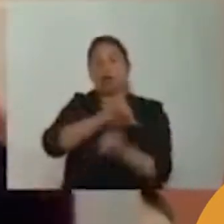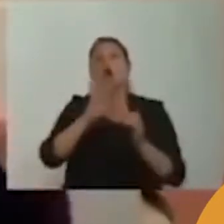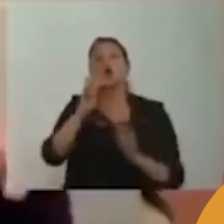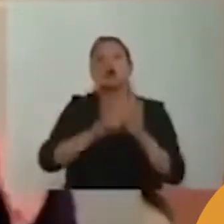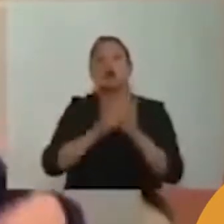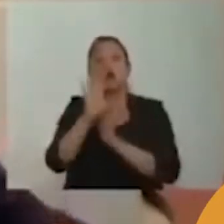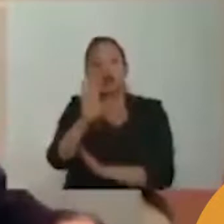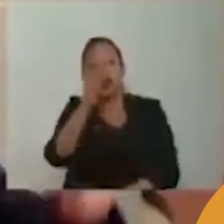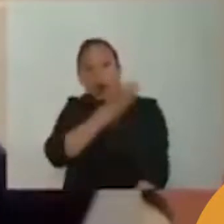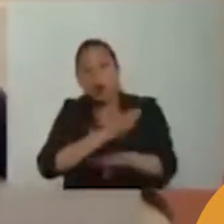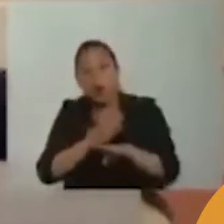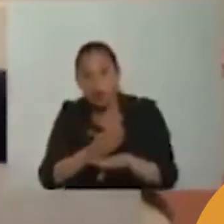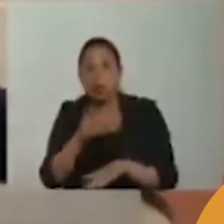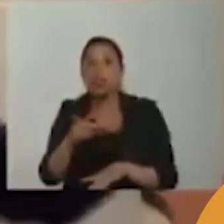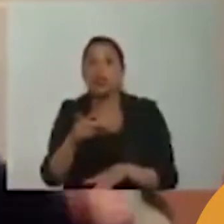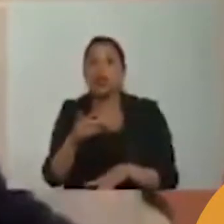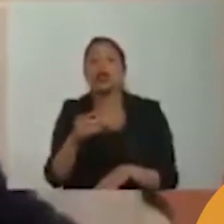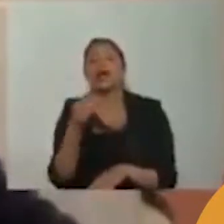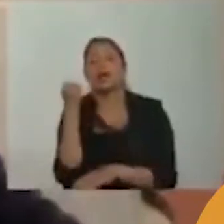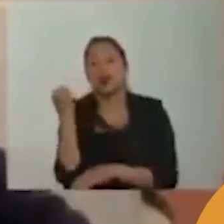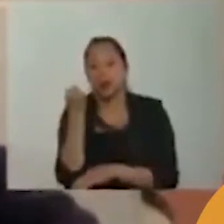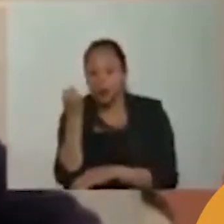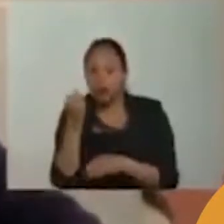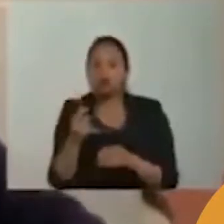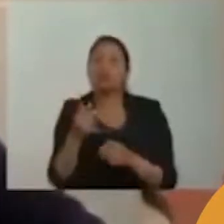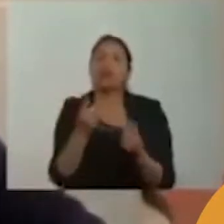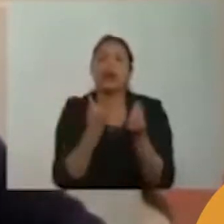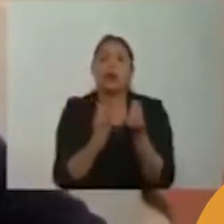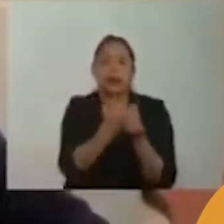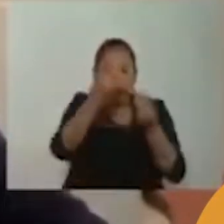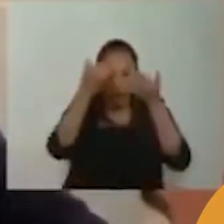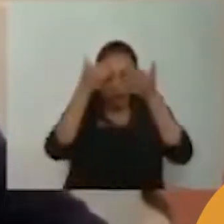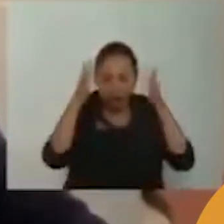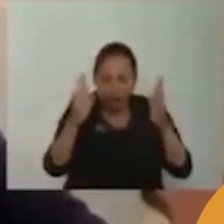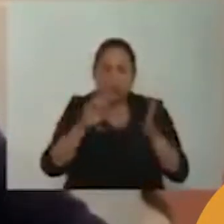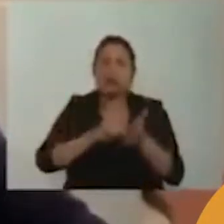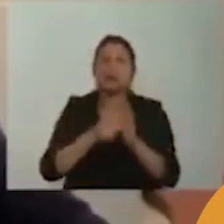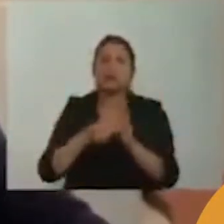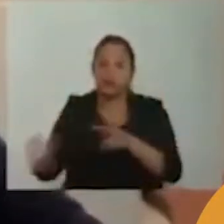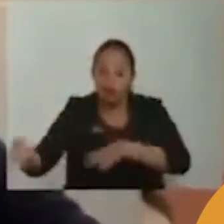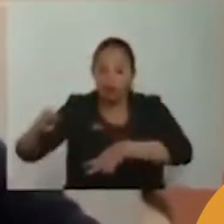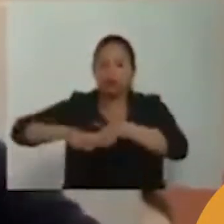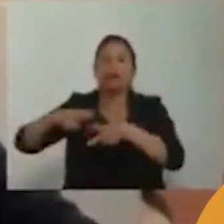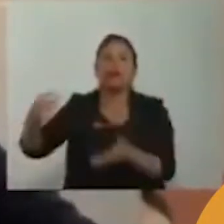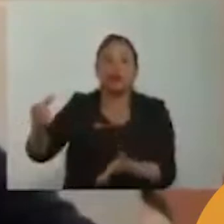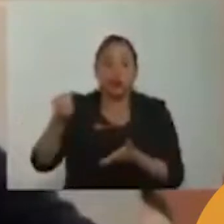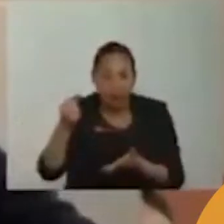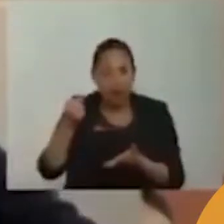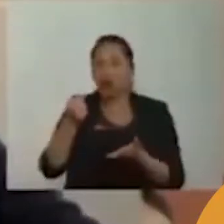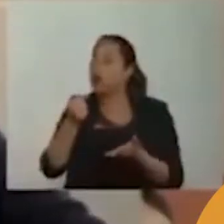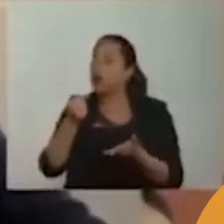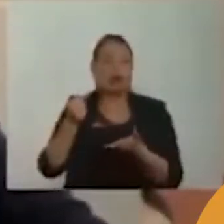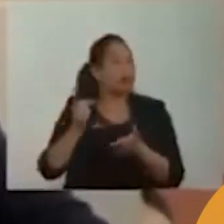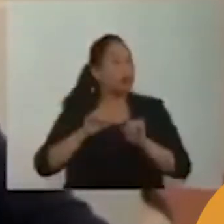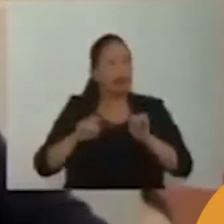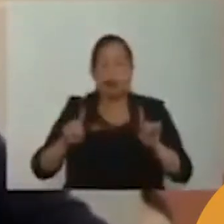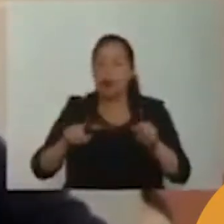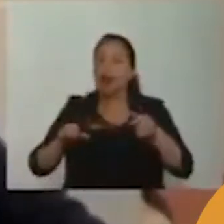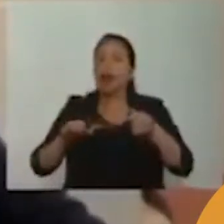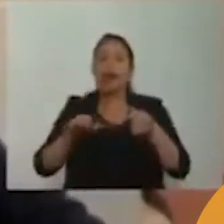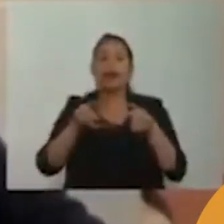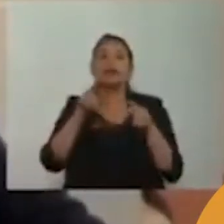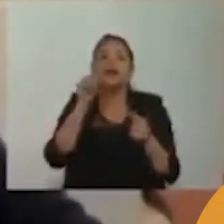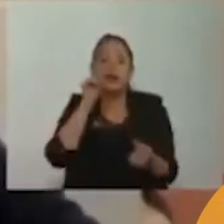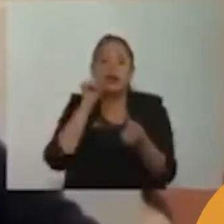pesos. Los jóvenes, representados por esta estudiante de Economía de la Universidad Nacional, lograron en 2018 resolver